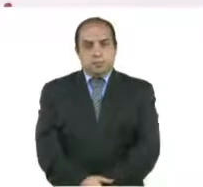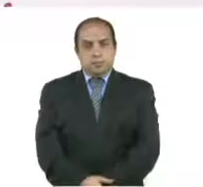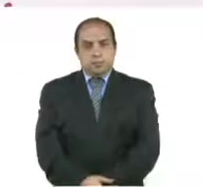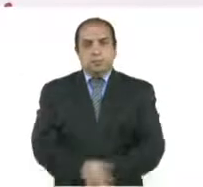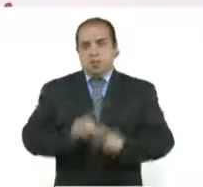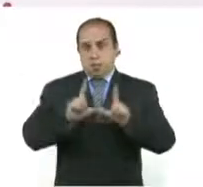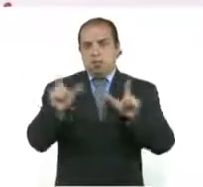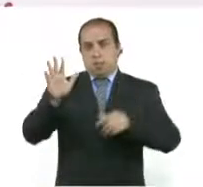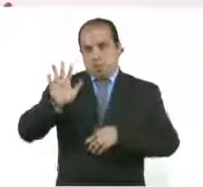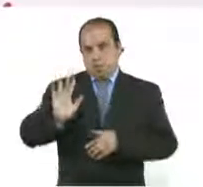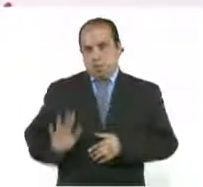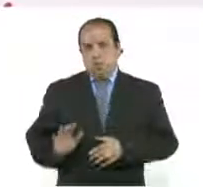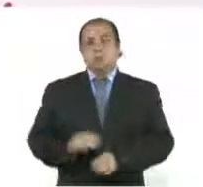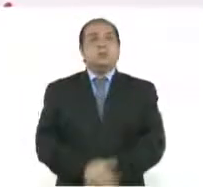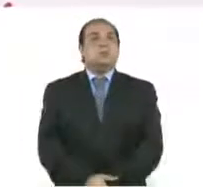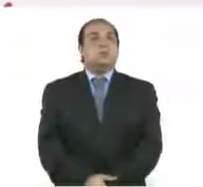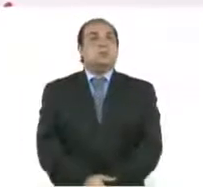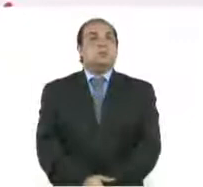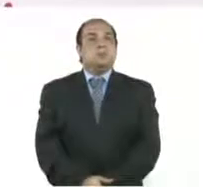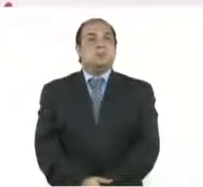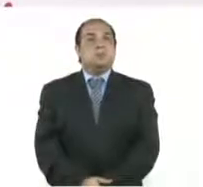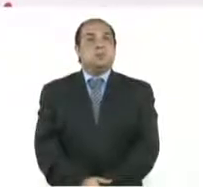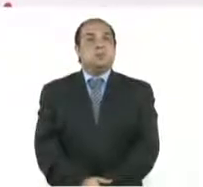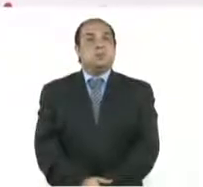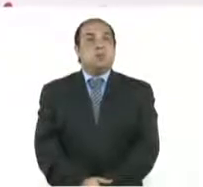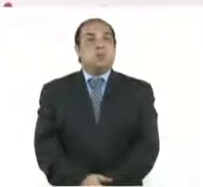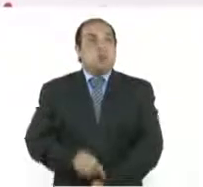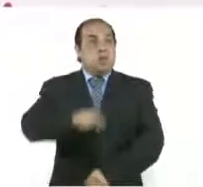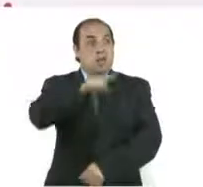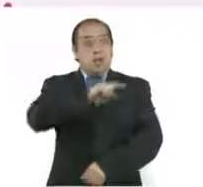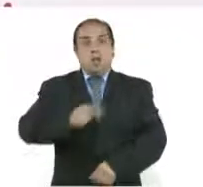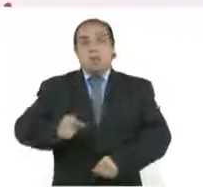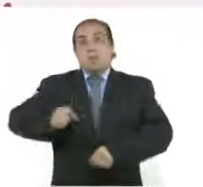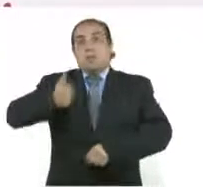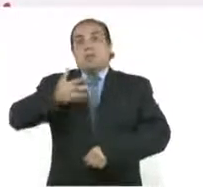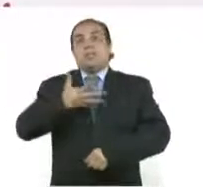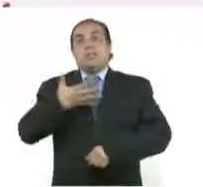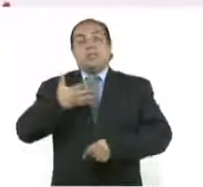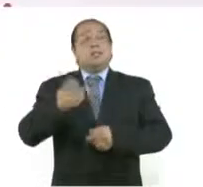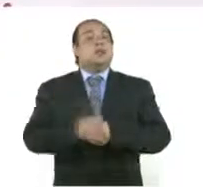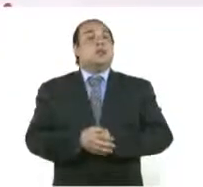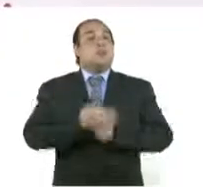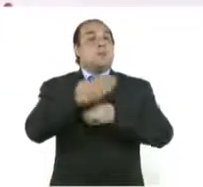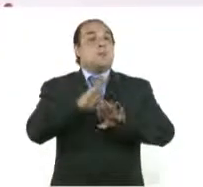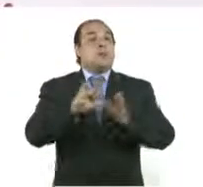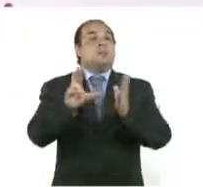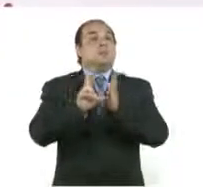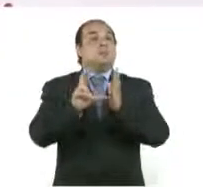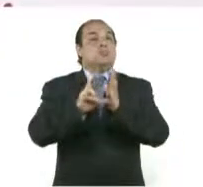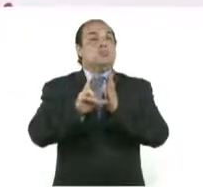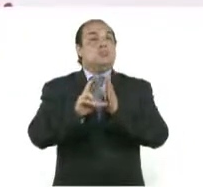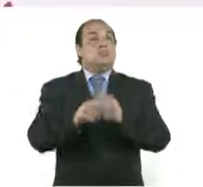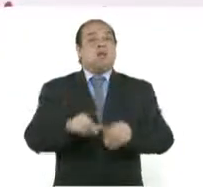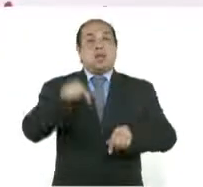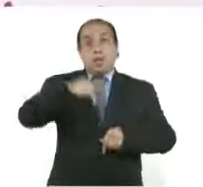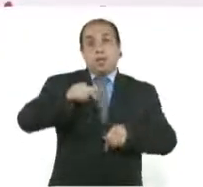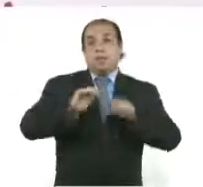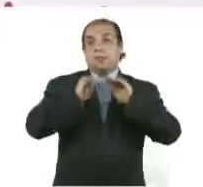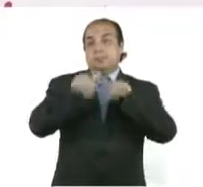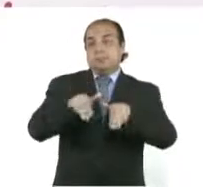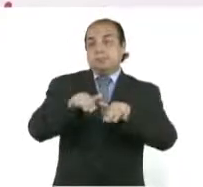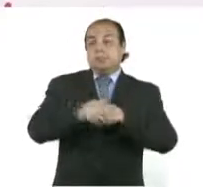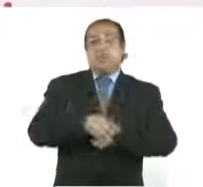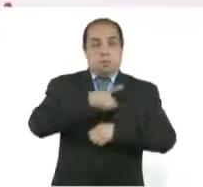Bájenle. Bueno, a todos los que por primera vez la van a tener, se les hace el registro. Aquí se les va a